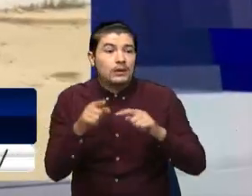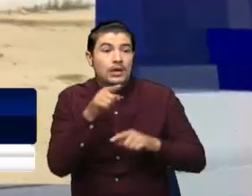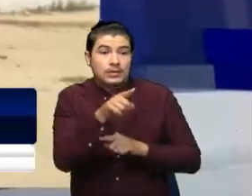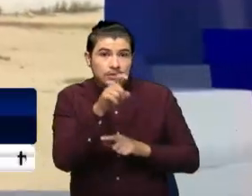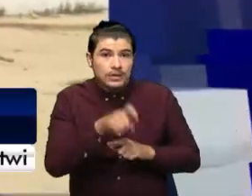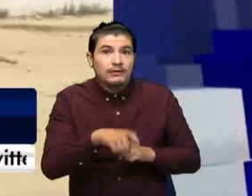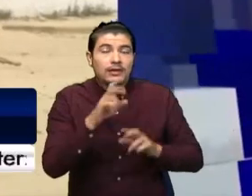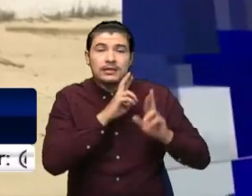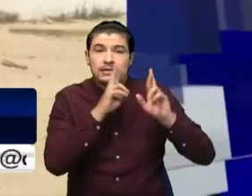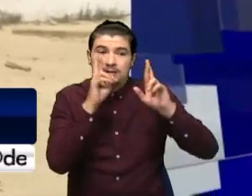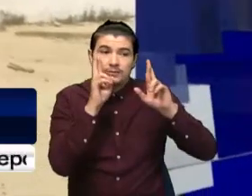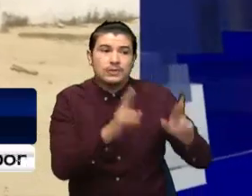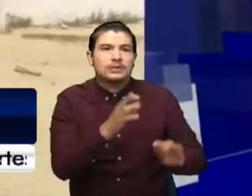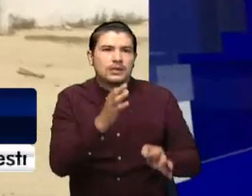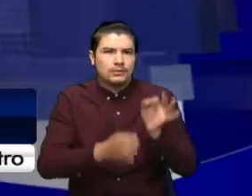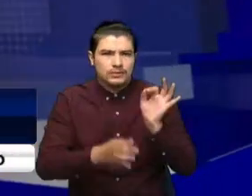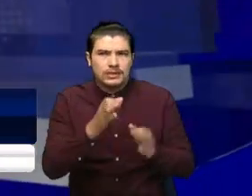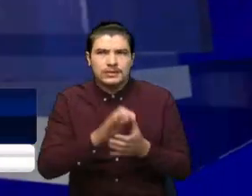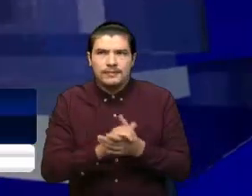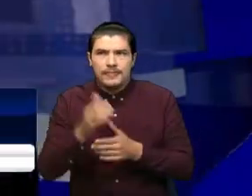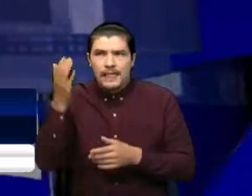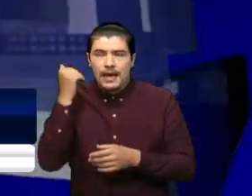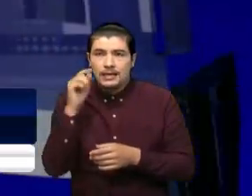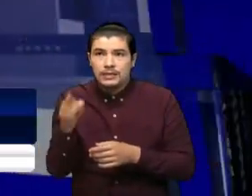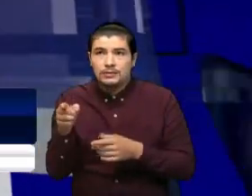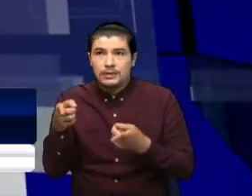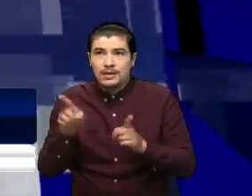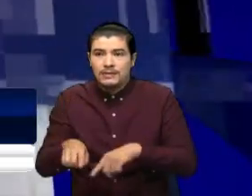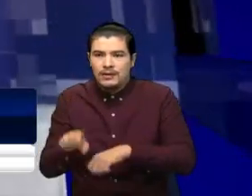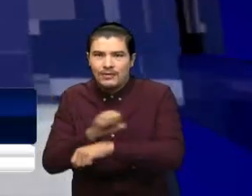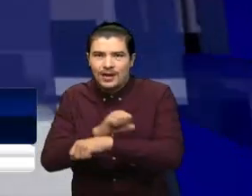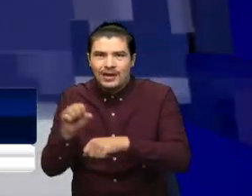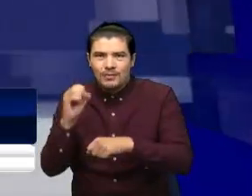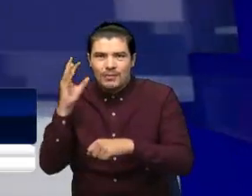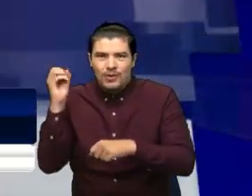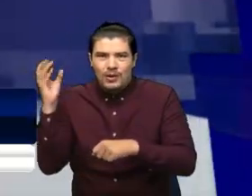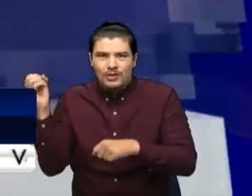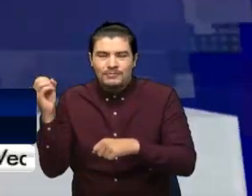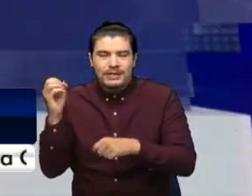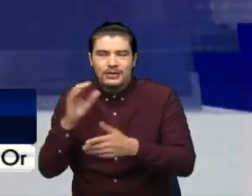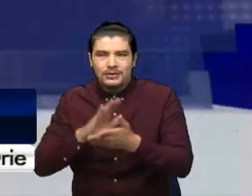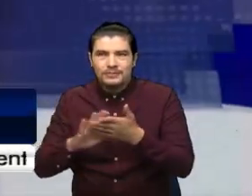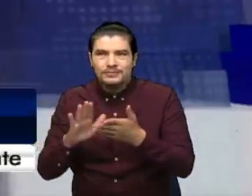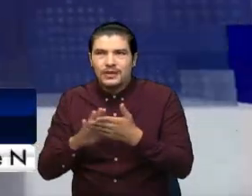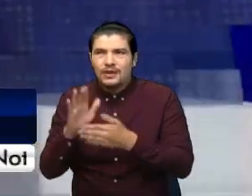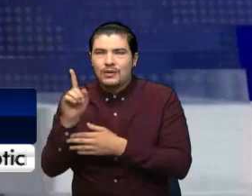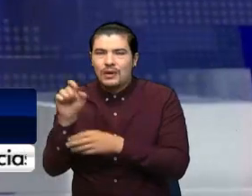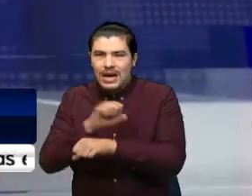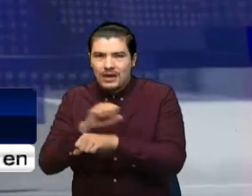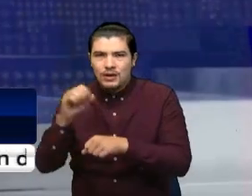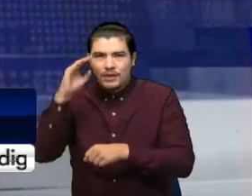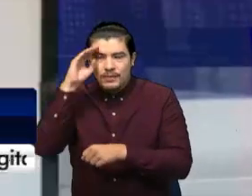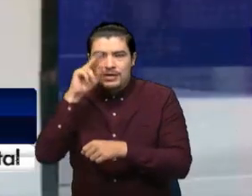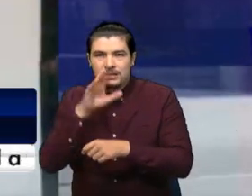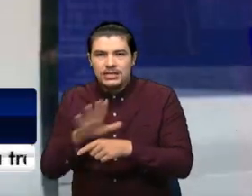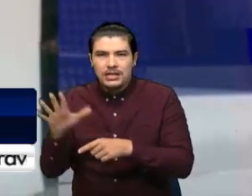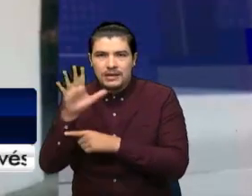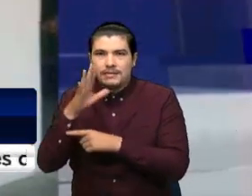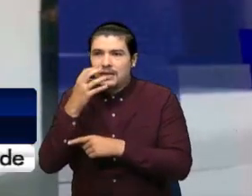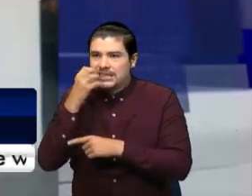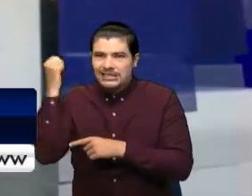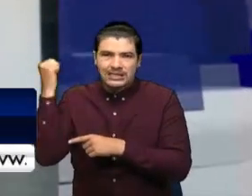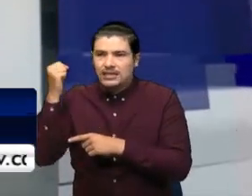Y en el corregimiento de La Gabarra, una patrulla de la policía fue atacada con una granada. Dos uniformados y dos civiles resultaron